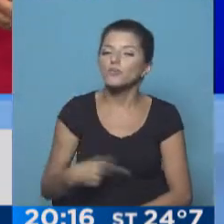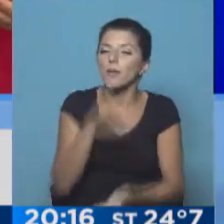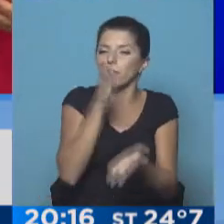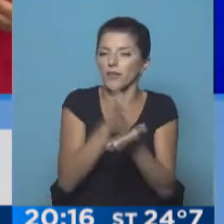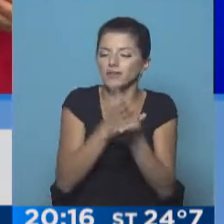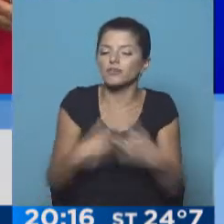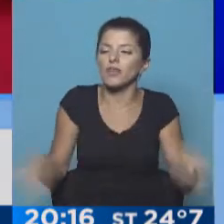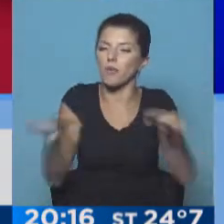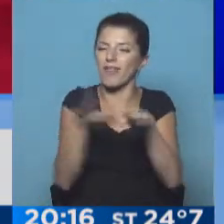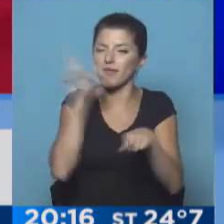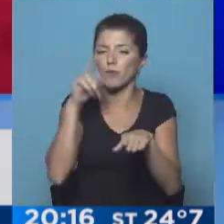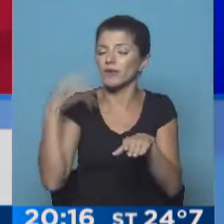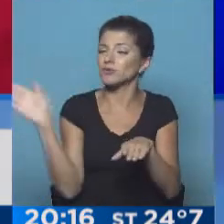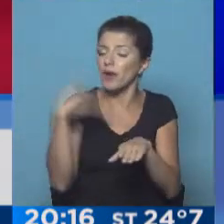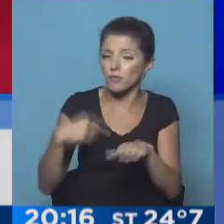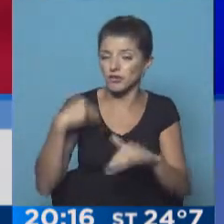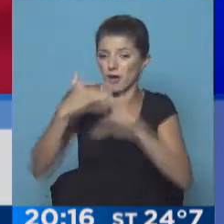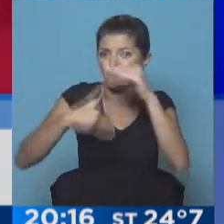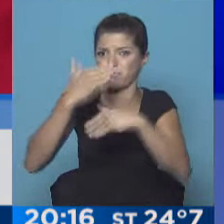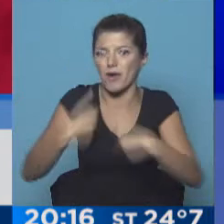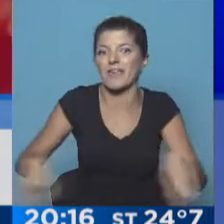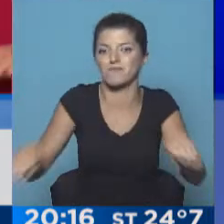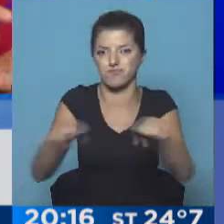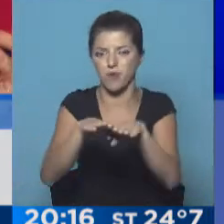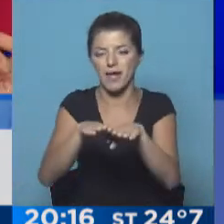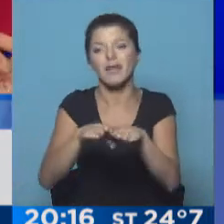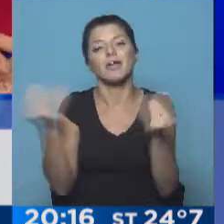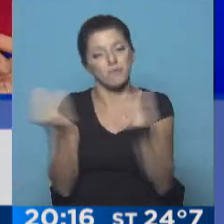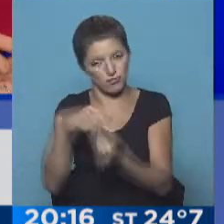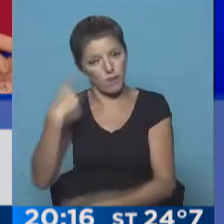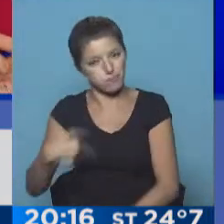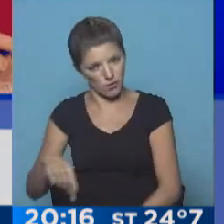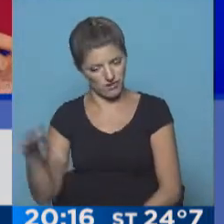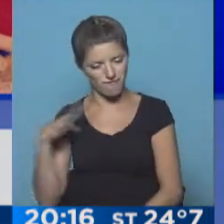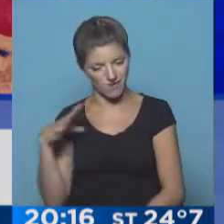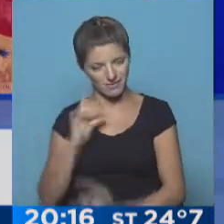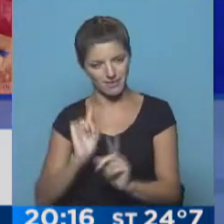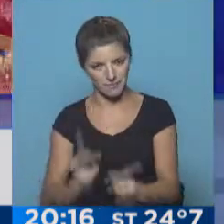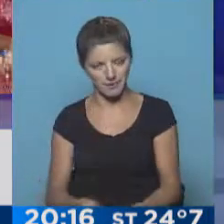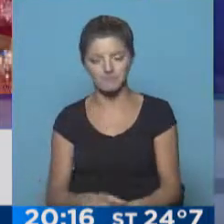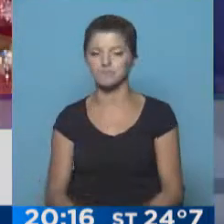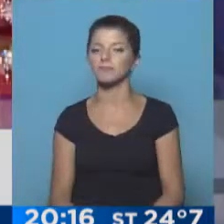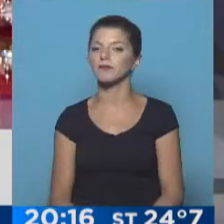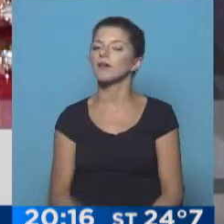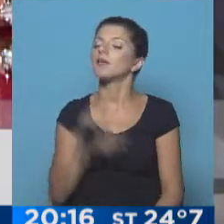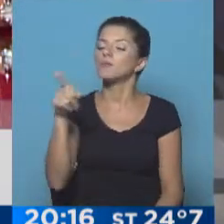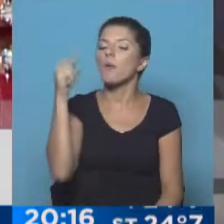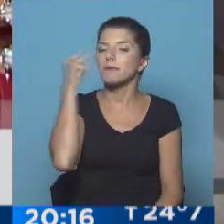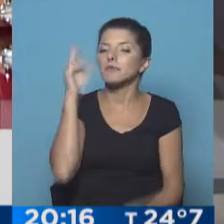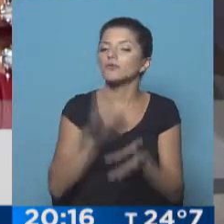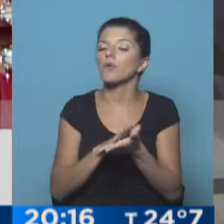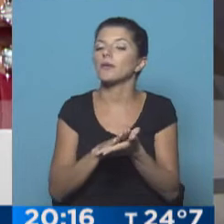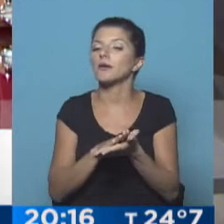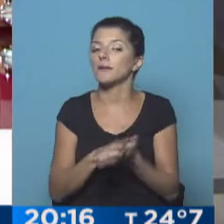las mujeres en la sociedad y todo lo que falta, que sabemos que todavía es mucho. Y Mariana, ¿cuál sería tu criterio, la agenda política a tener en cuenta respecto a las